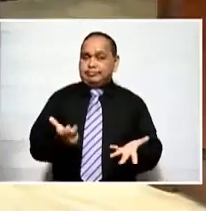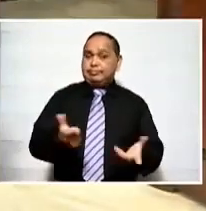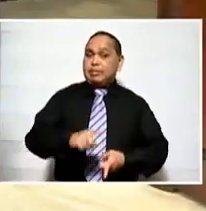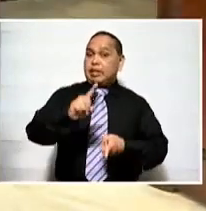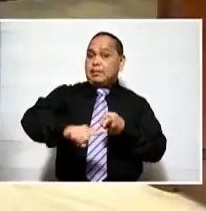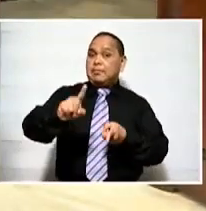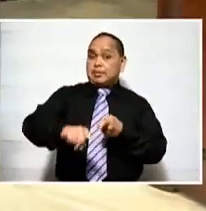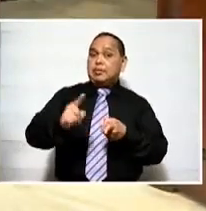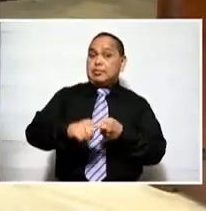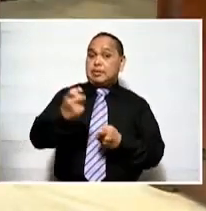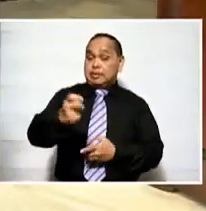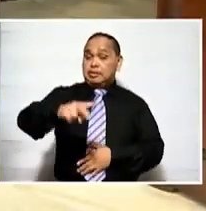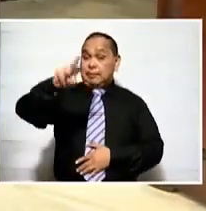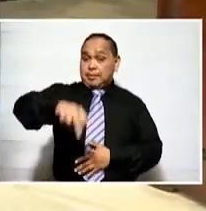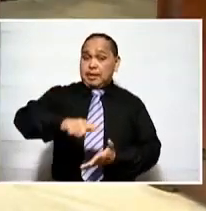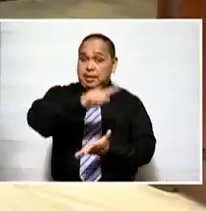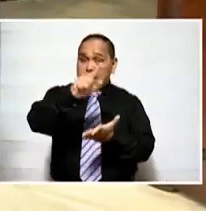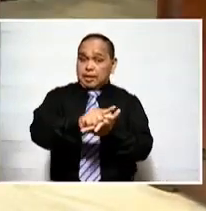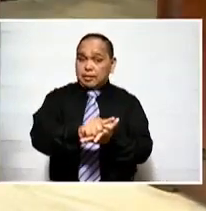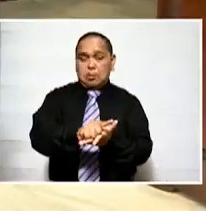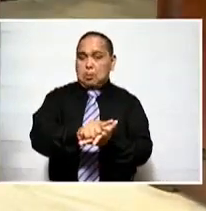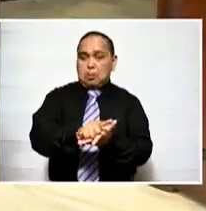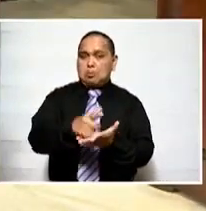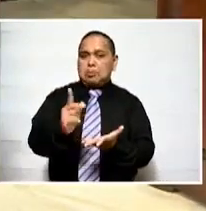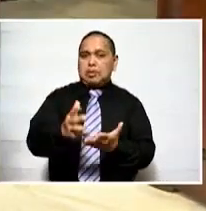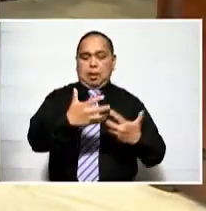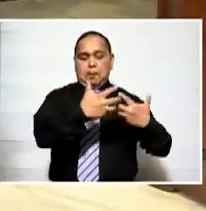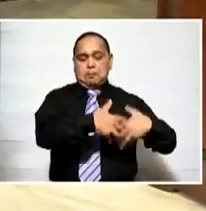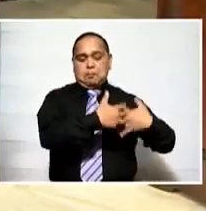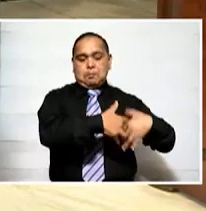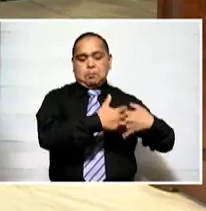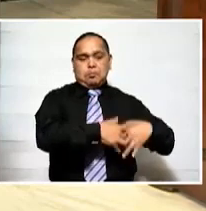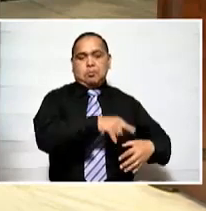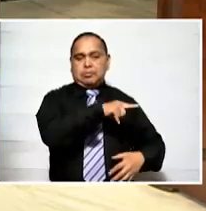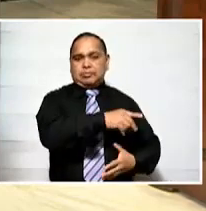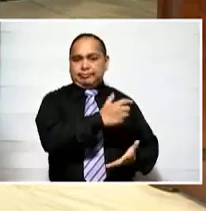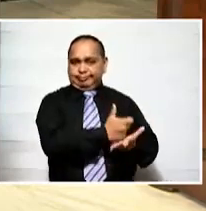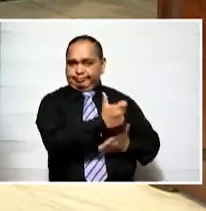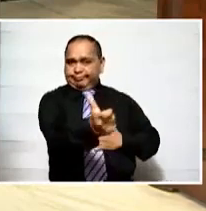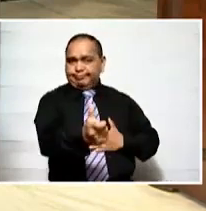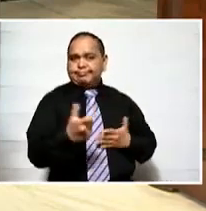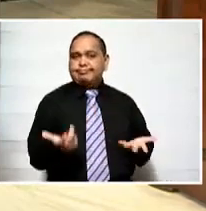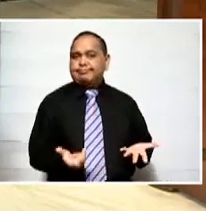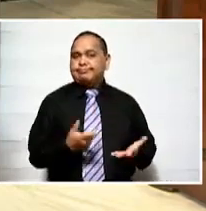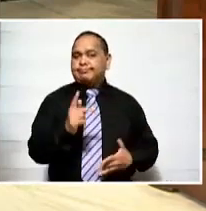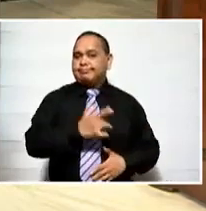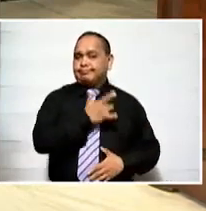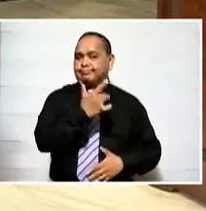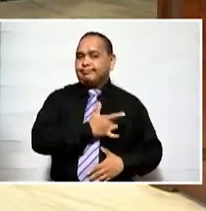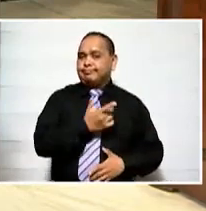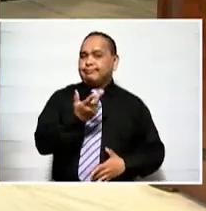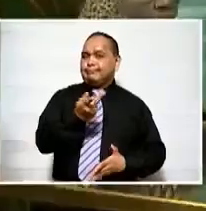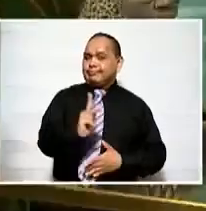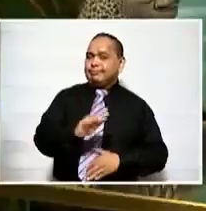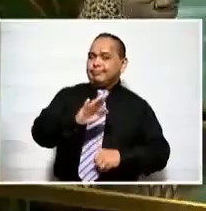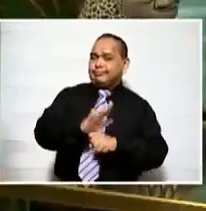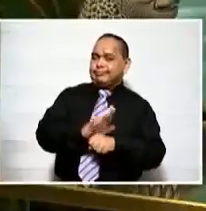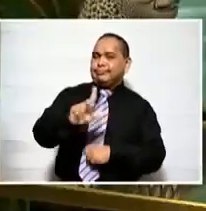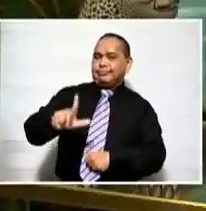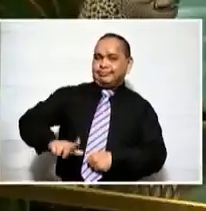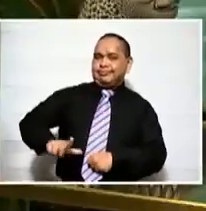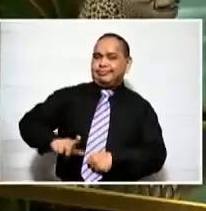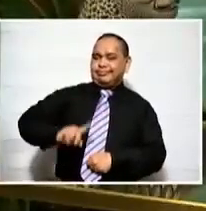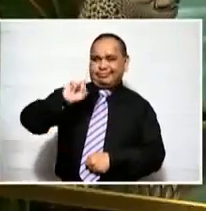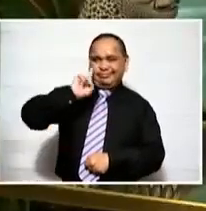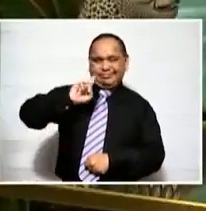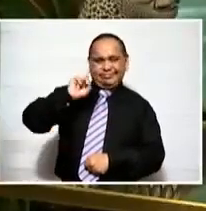totalmente ilegales. Pero además que lo paga la empresa, ¿cuál empresa? Pues que yo creo que consideraba No, la pero además, gobernadora, siendo finanzas ya aquí con fuera